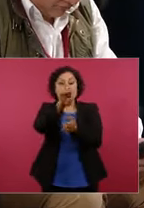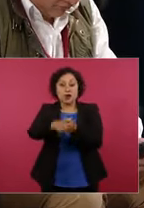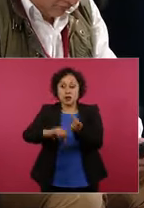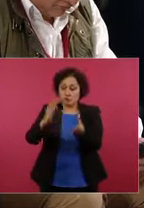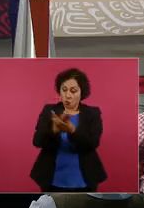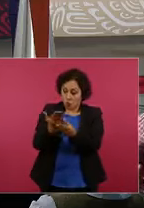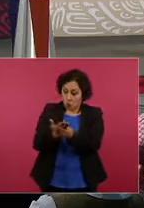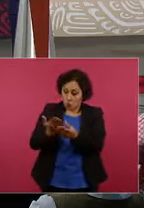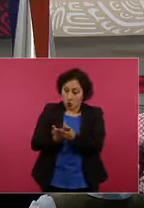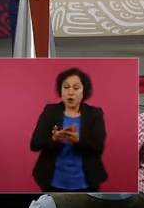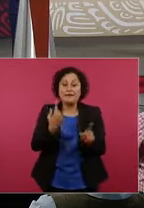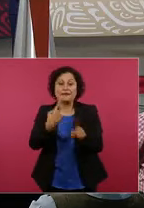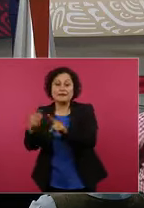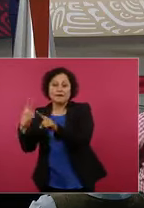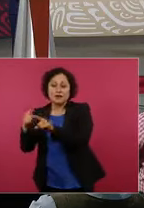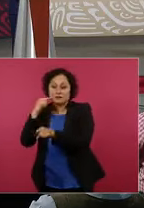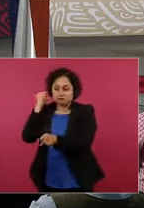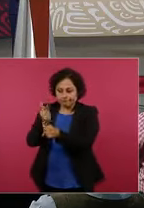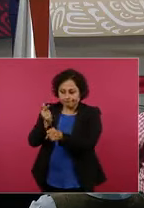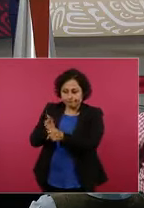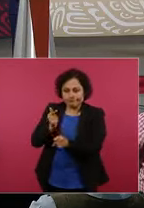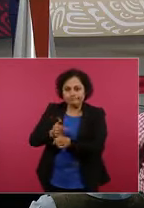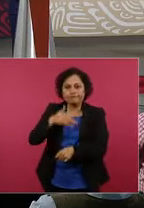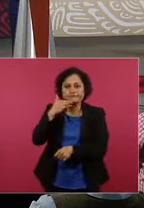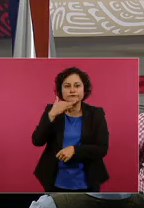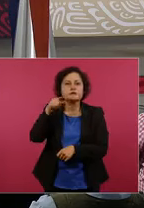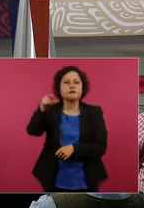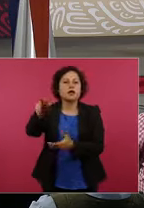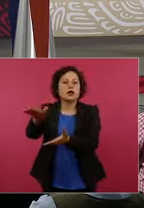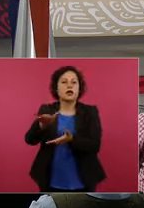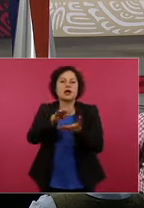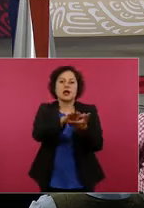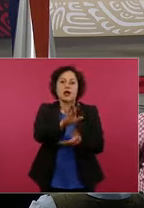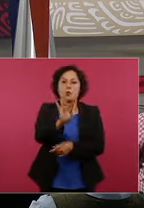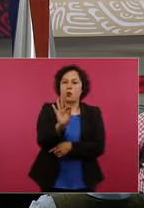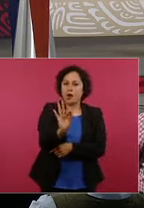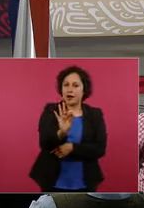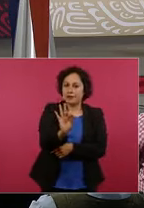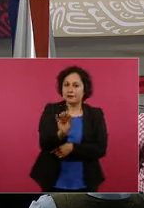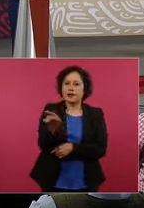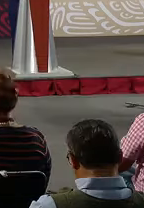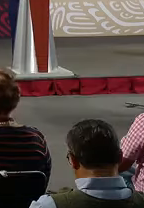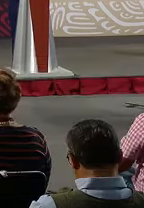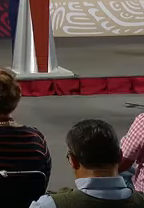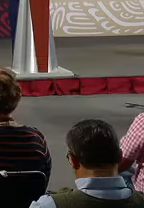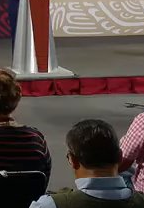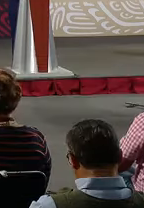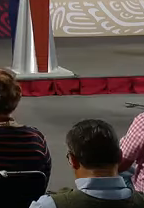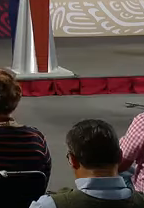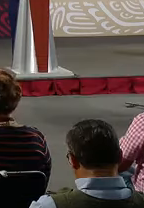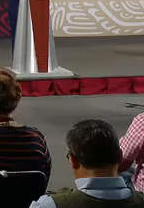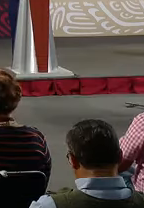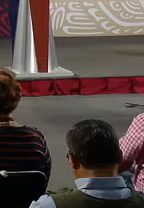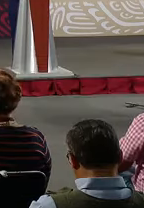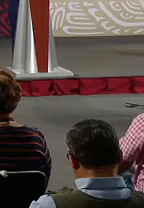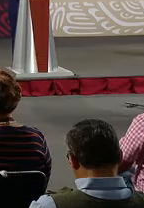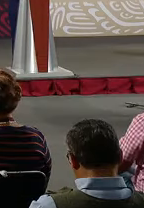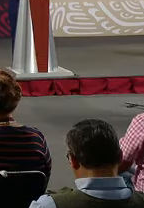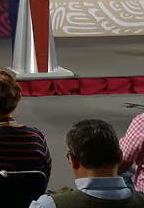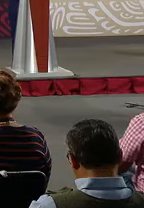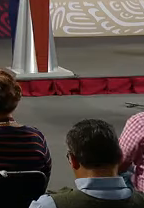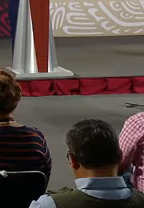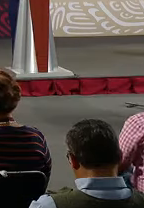póngale, de 40 expedientes que ella tenga, 30 son de Jalisco, así, así las cosas.